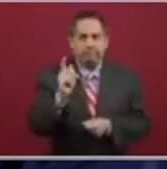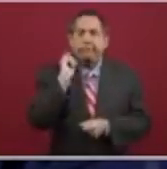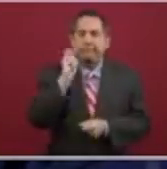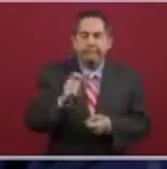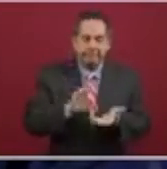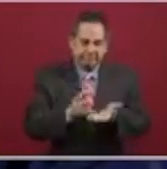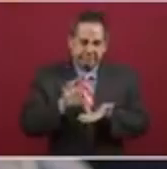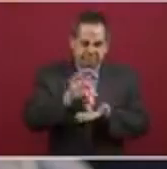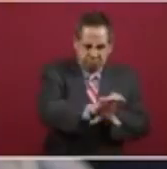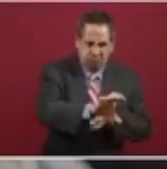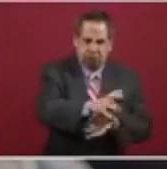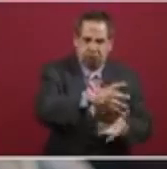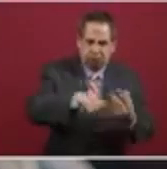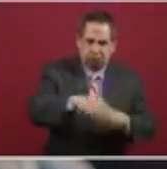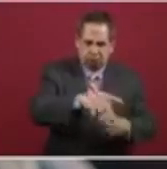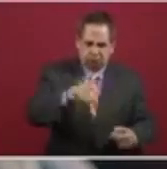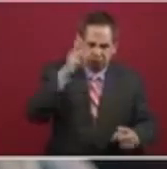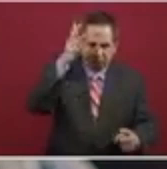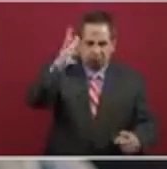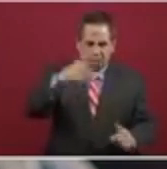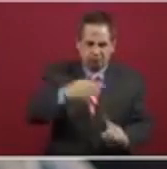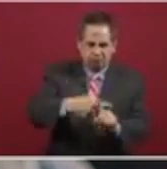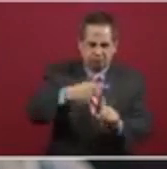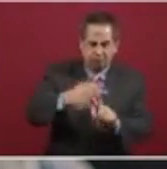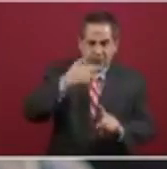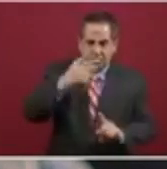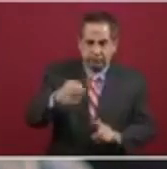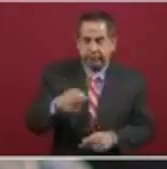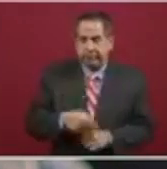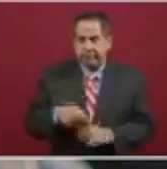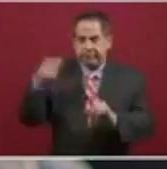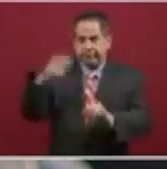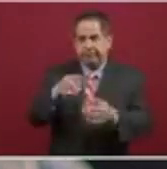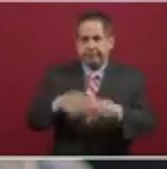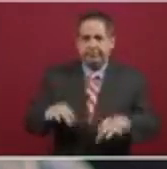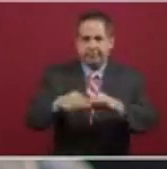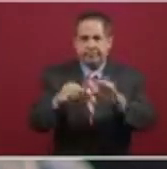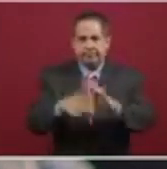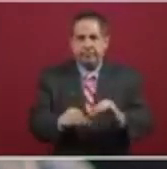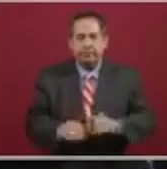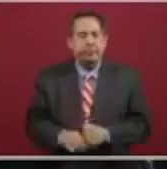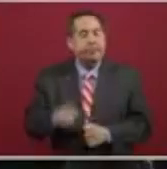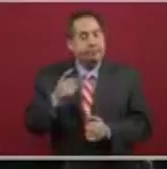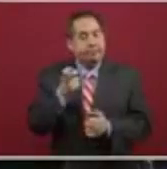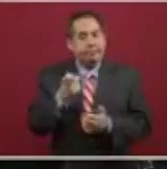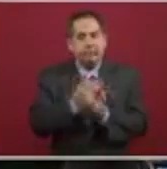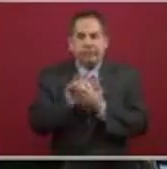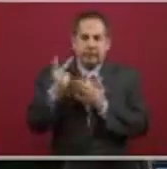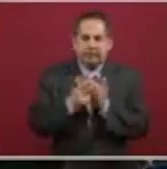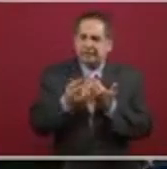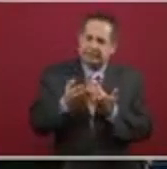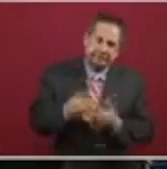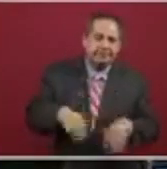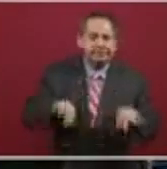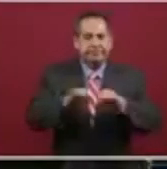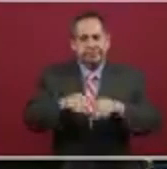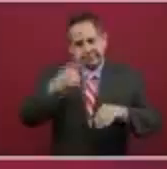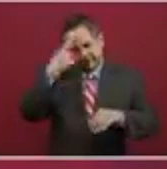un gasto. Esto es muy importante. Es uno de los programas más